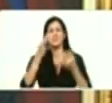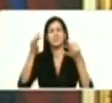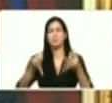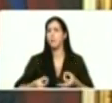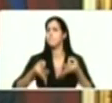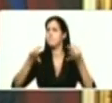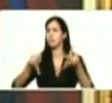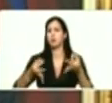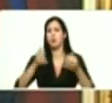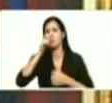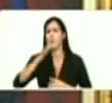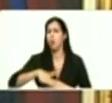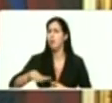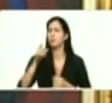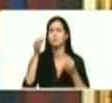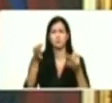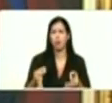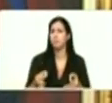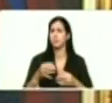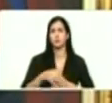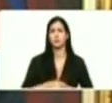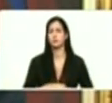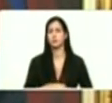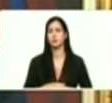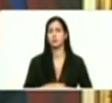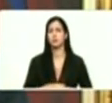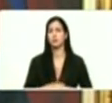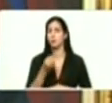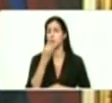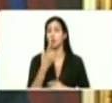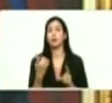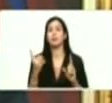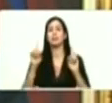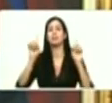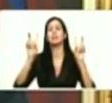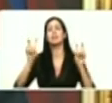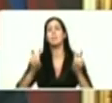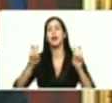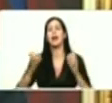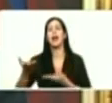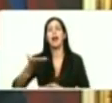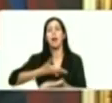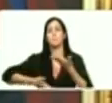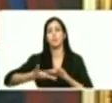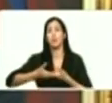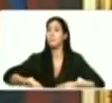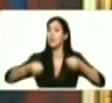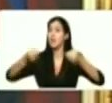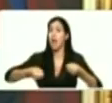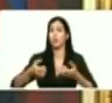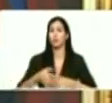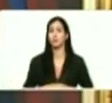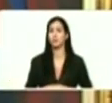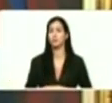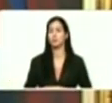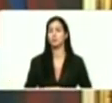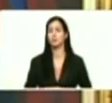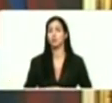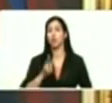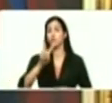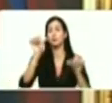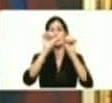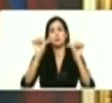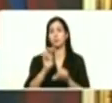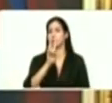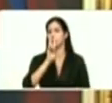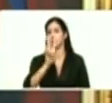nuestro pueblo y bueno lo cambiario pues el mercado dos sistemas